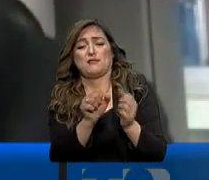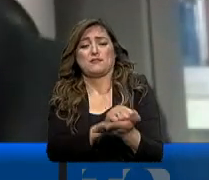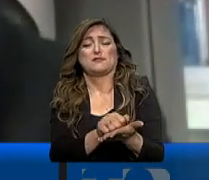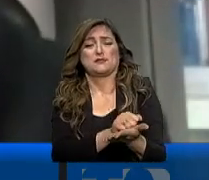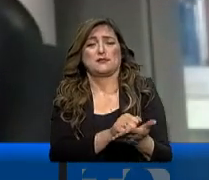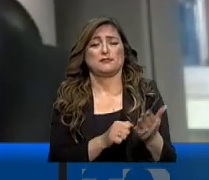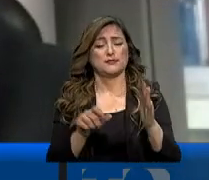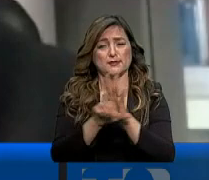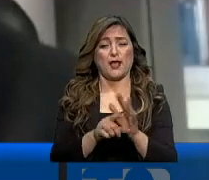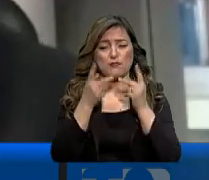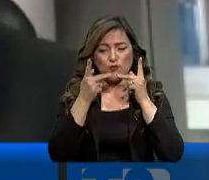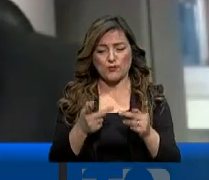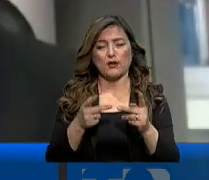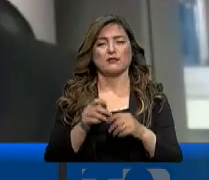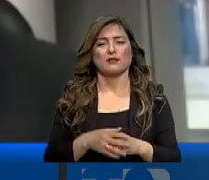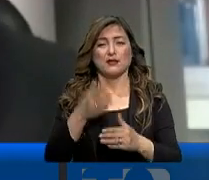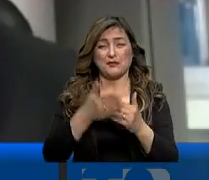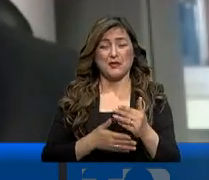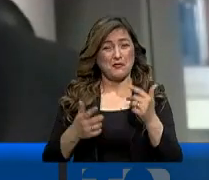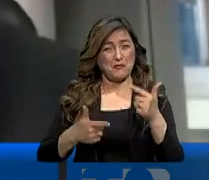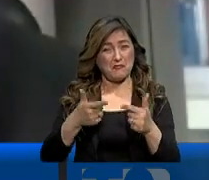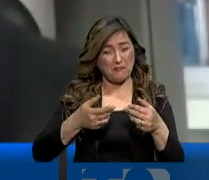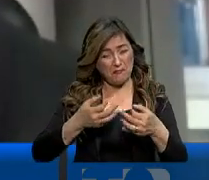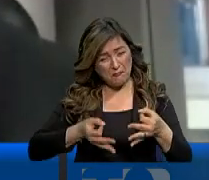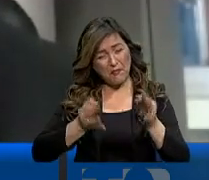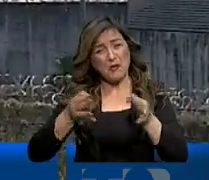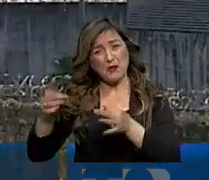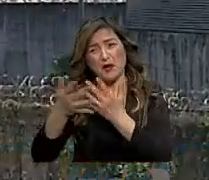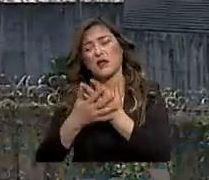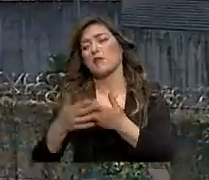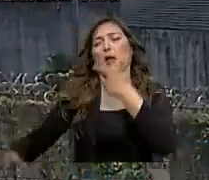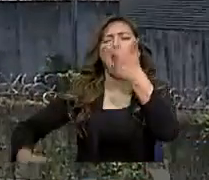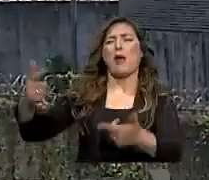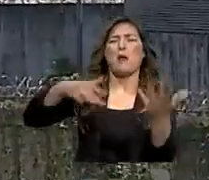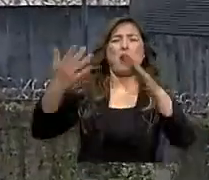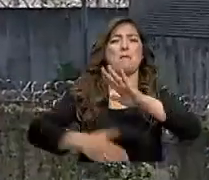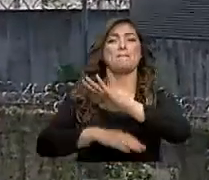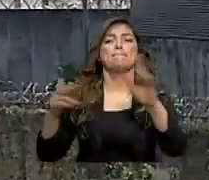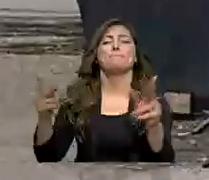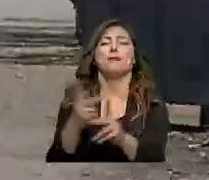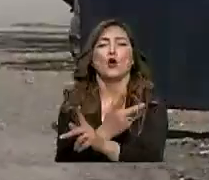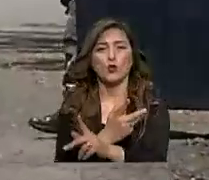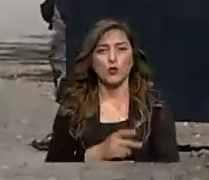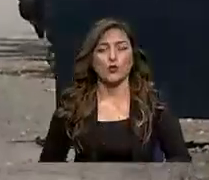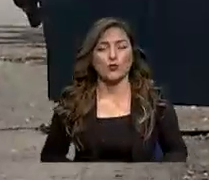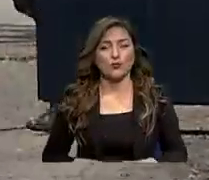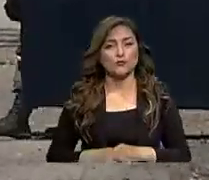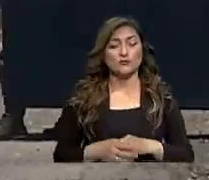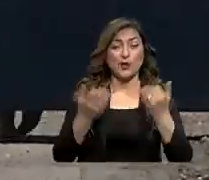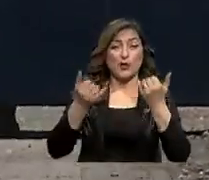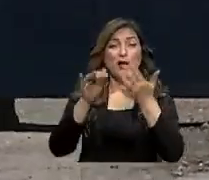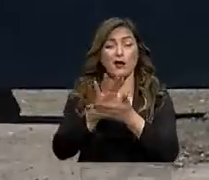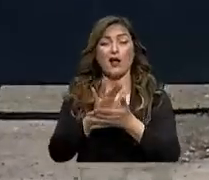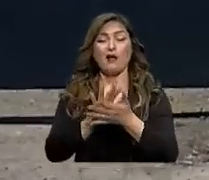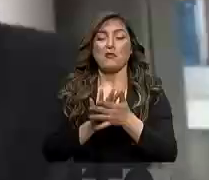de aquella por lo menos. Hasta febrero las cárceles están a la buena de Dios. Y es que si bien hay calma por lo pronto, cree que quizás solo